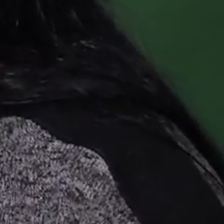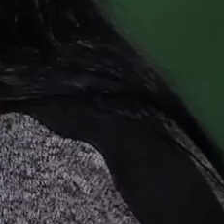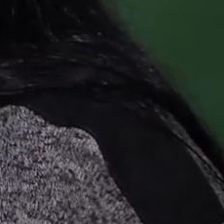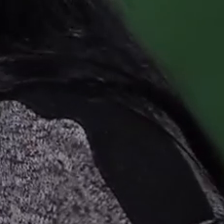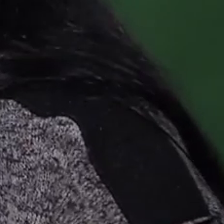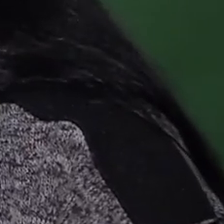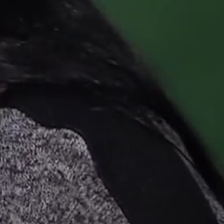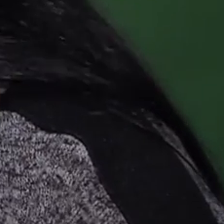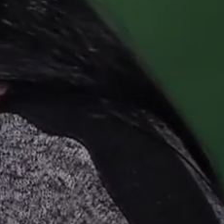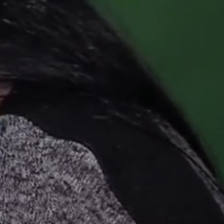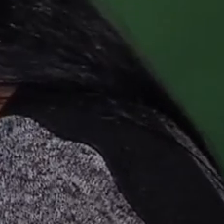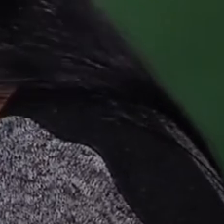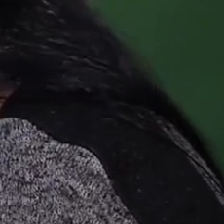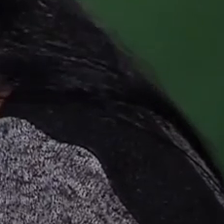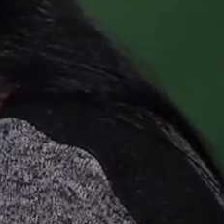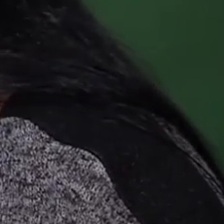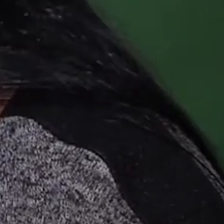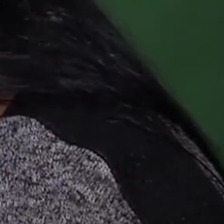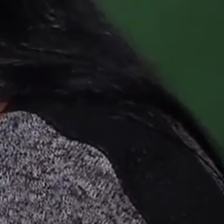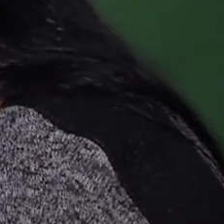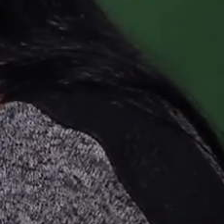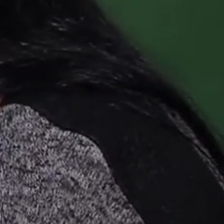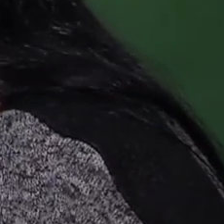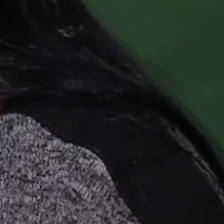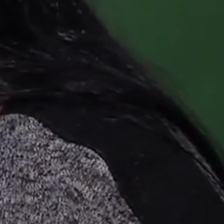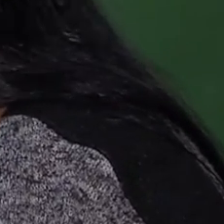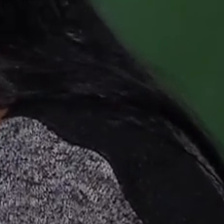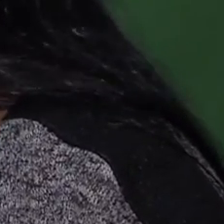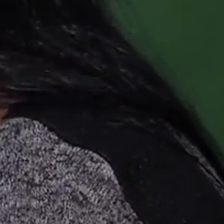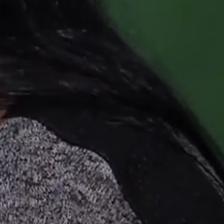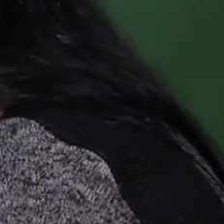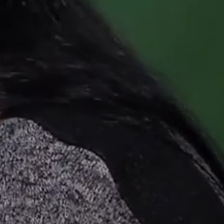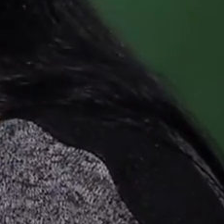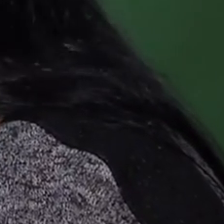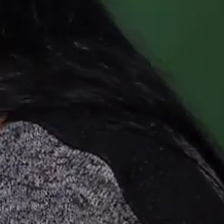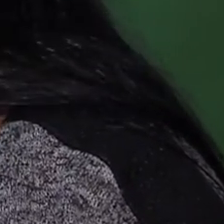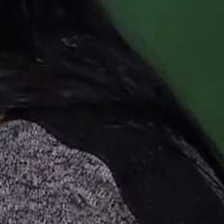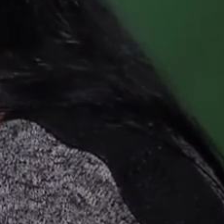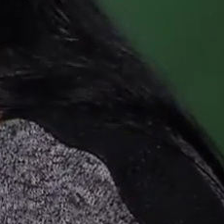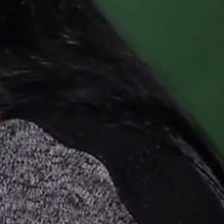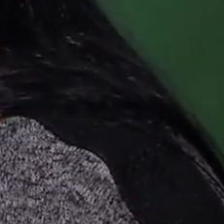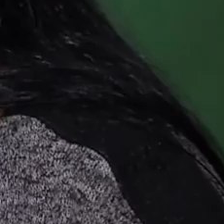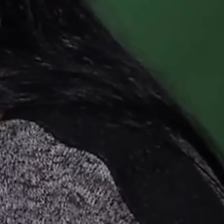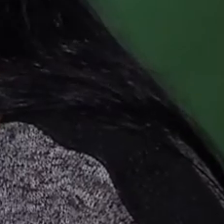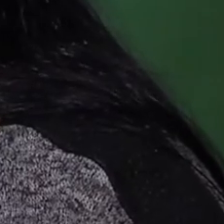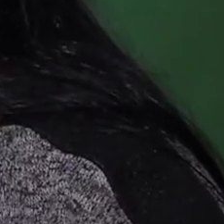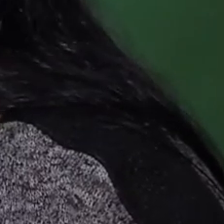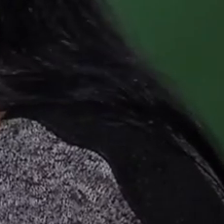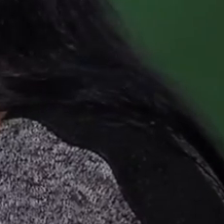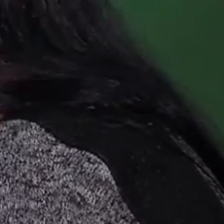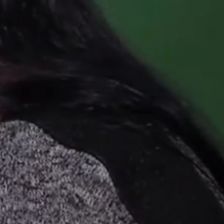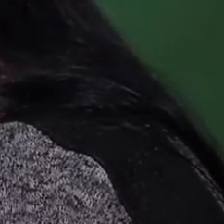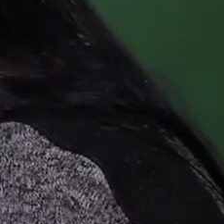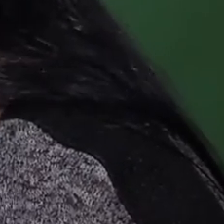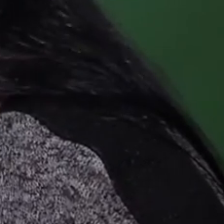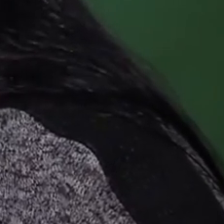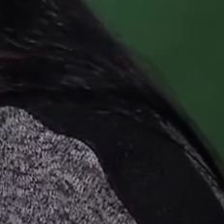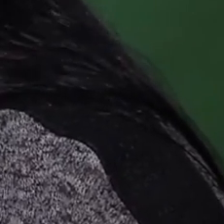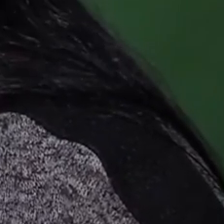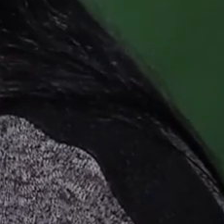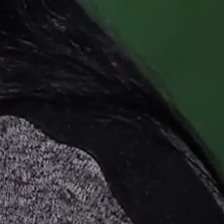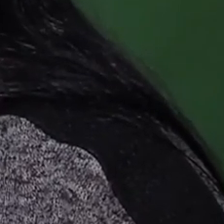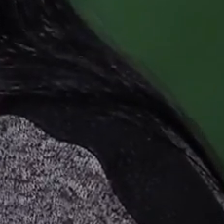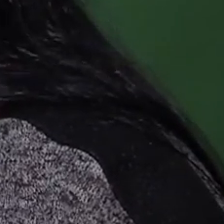que se organicen porque si no se organizan con la verdad que una persona sola no puede jalar un proyecto grande como estos